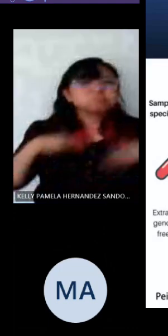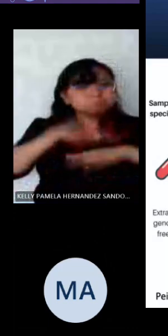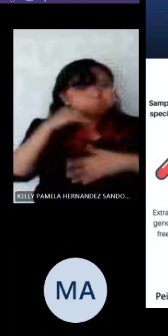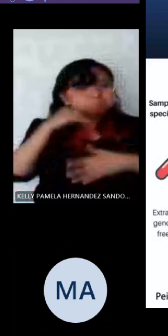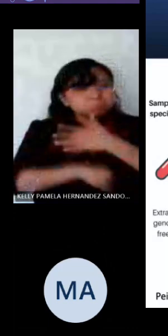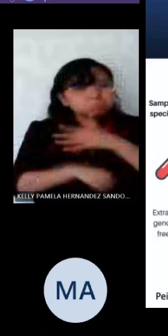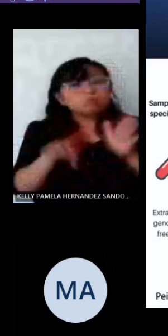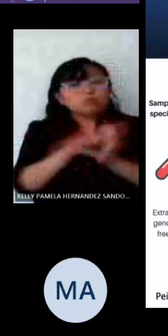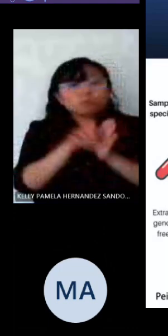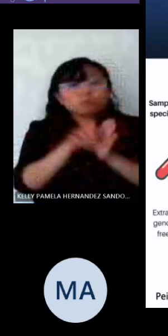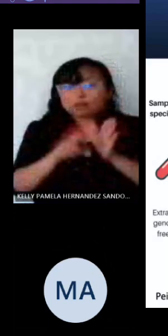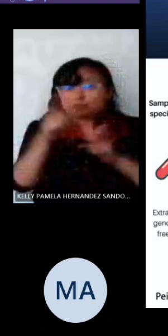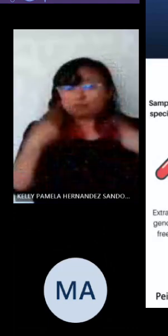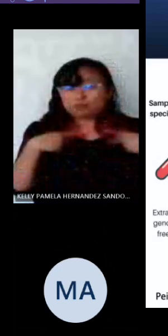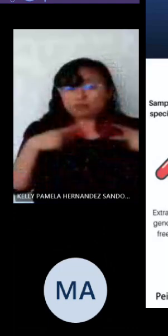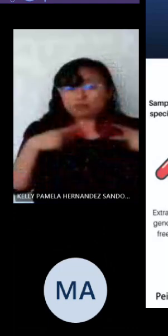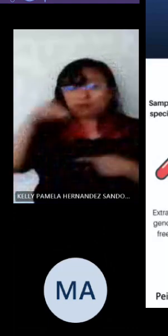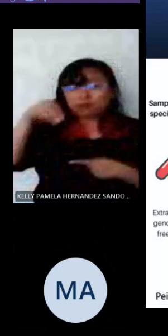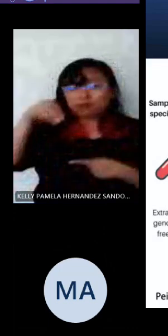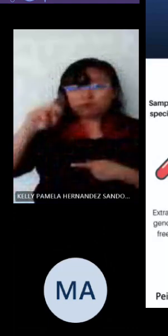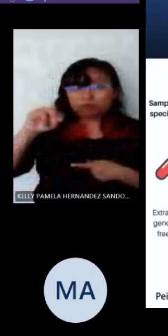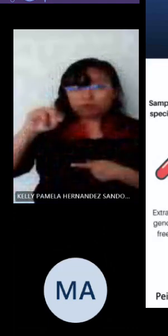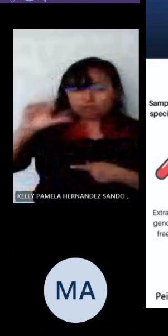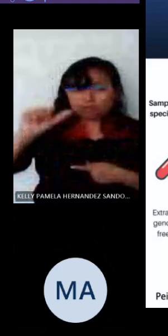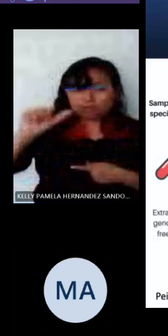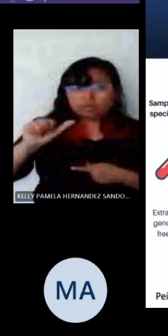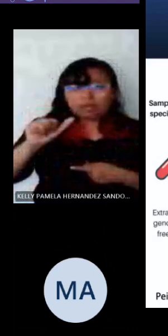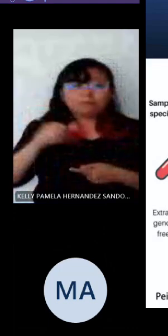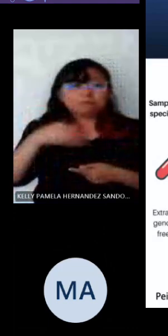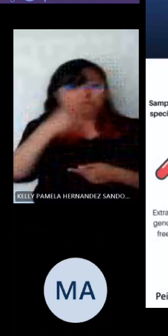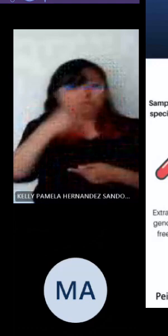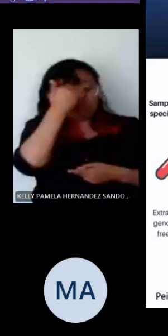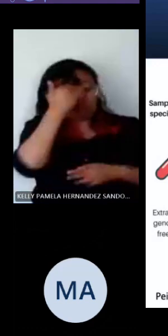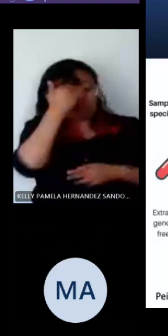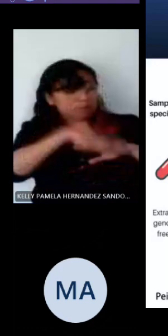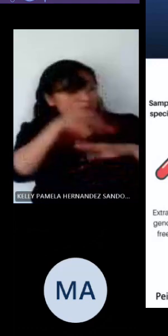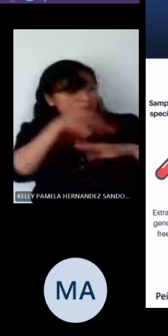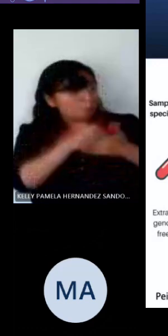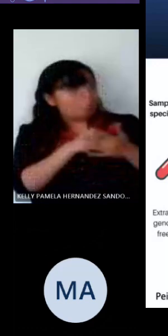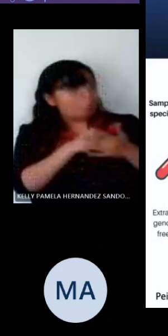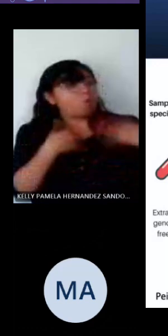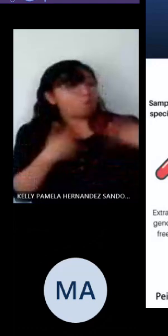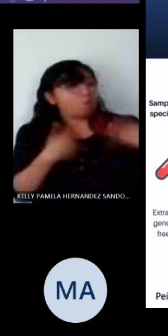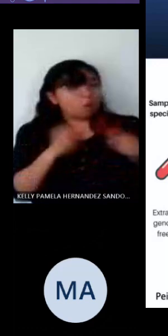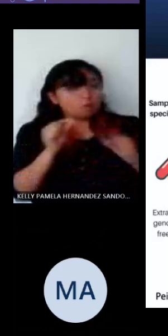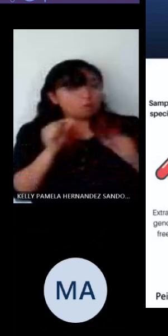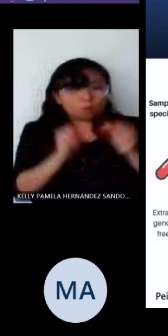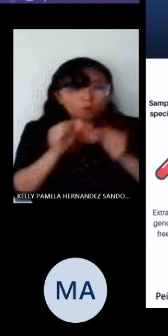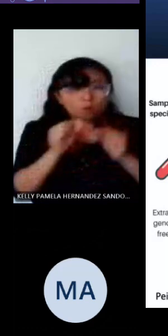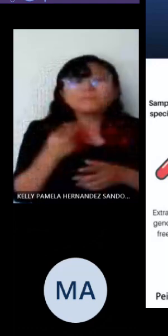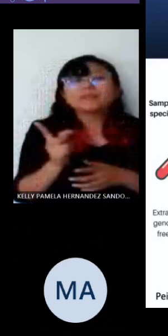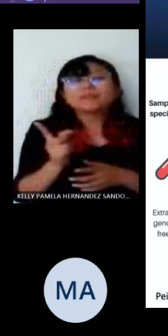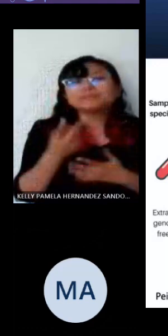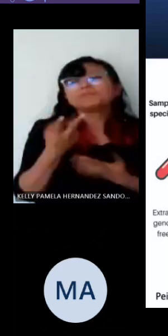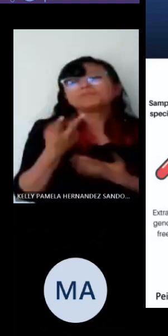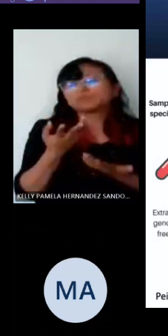doctora Mónica Rodríguez, que cada vez sabe más de genética, pero idealmente tenemos que tener toda esta